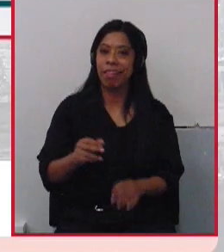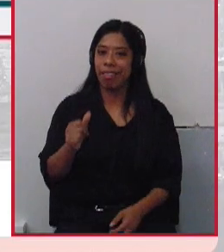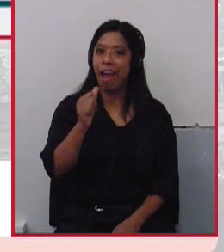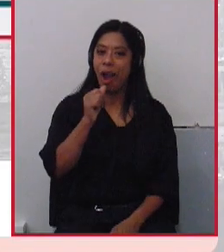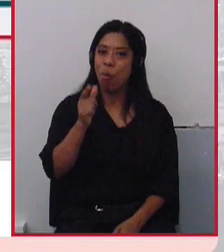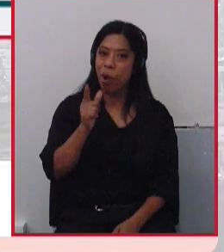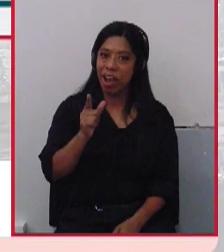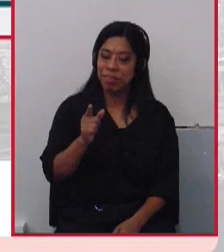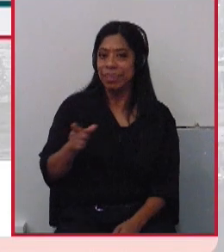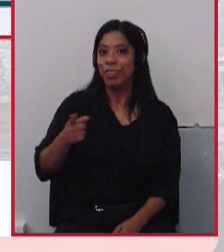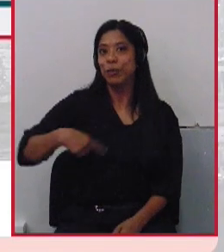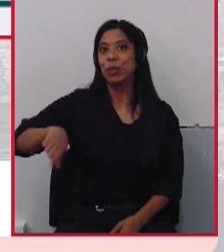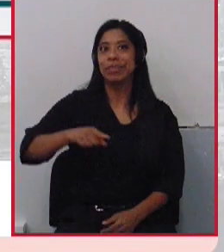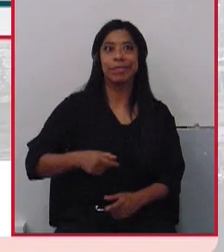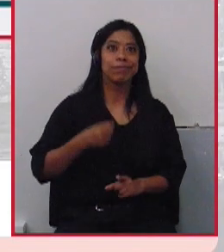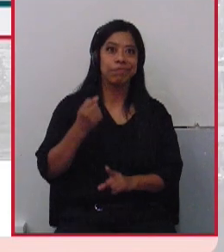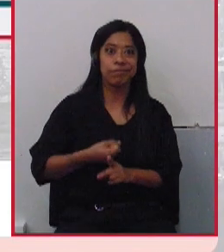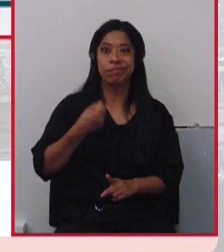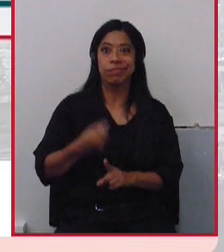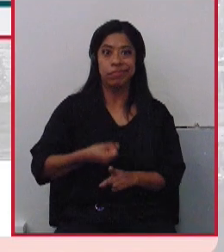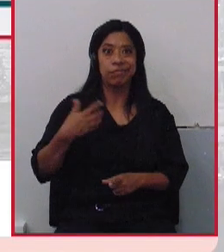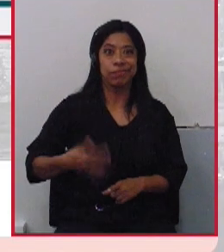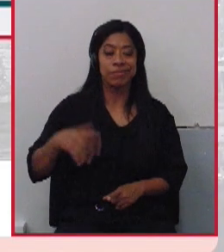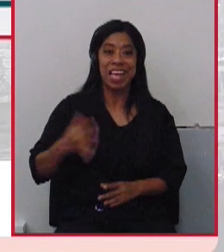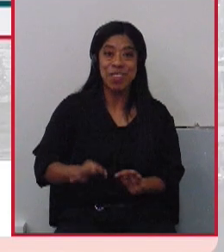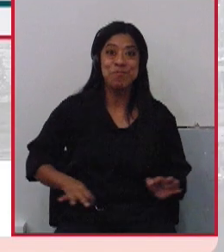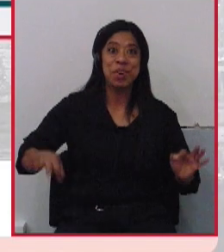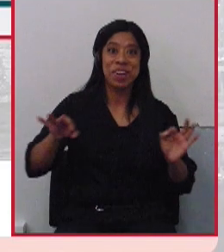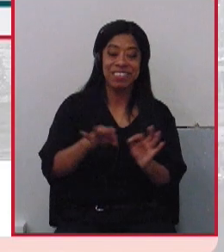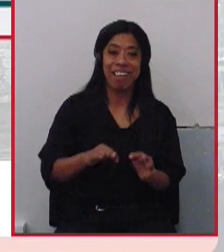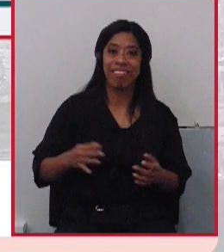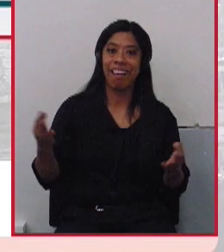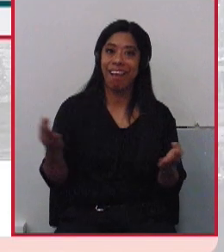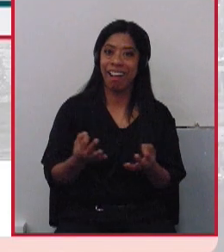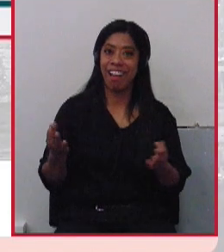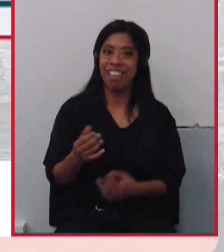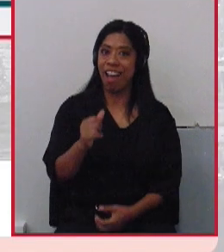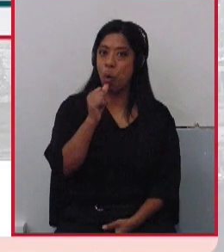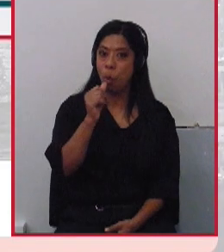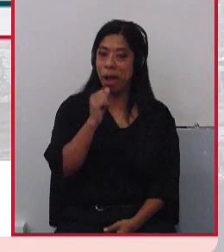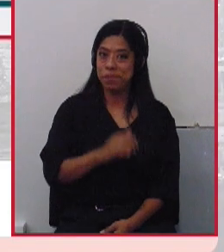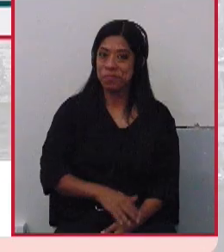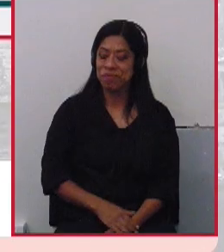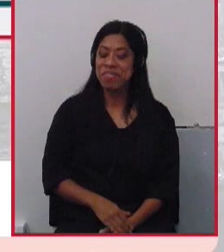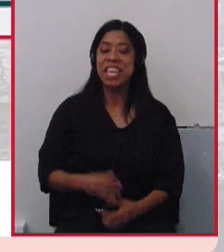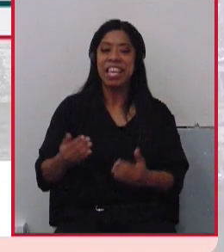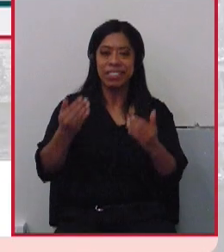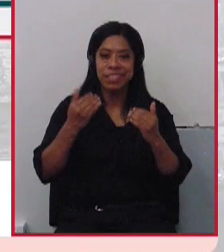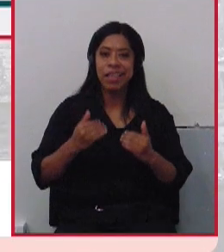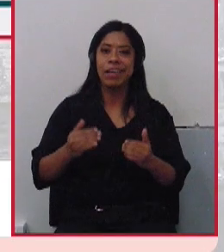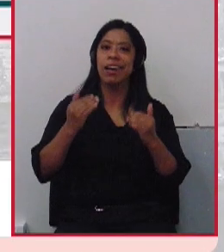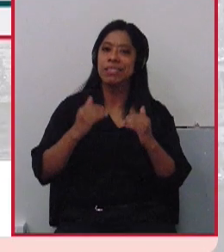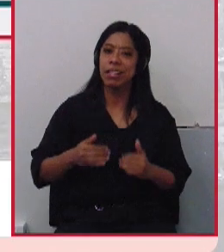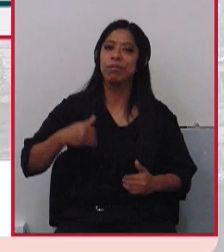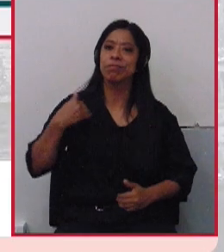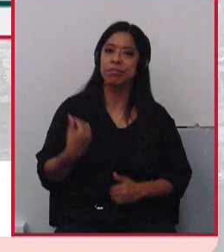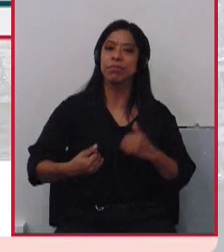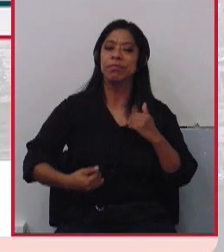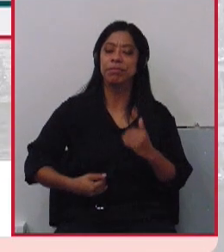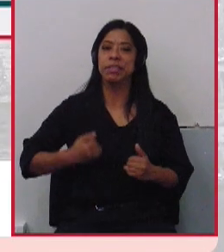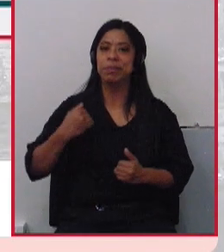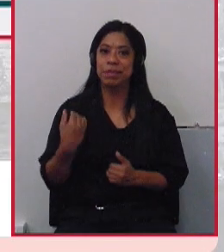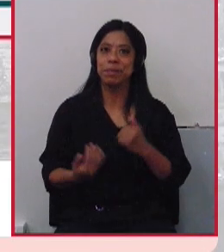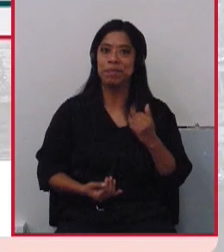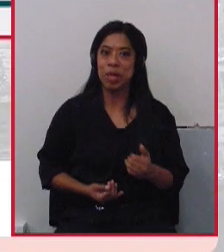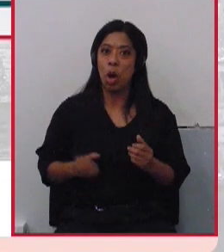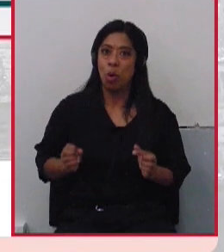Y sí, para nosotros fue un reto bastante importante el tema de la calidad del agua. Y así hemos ido avanzando